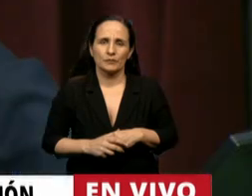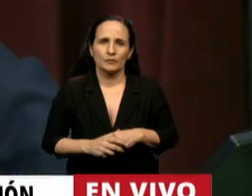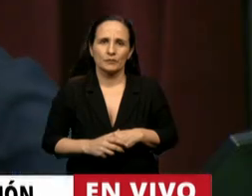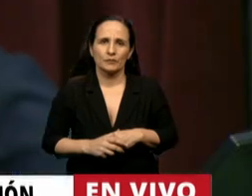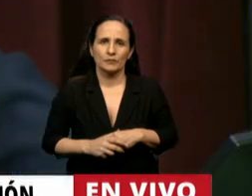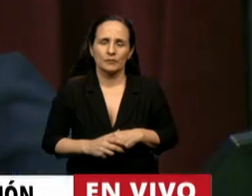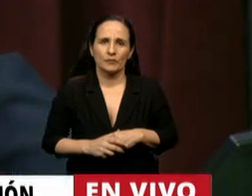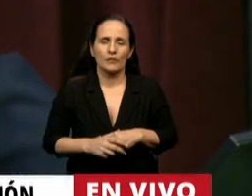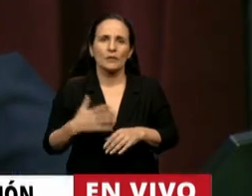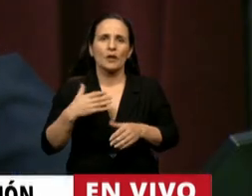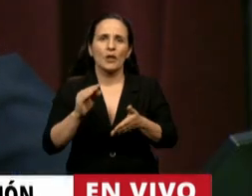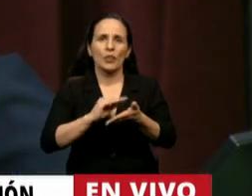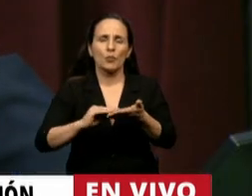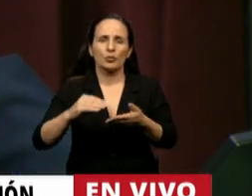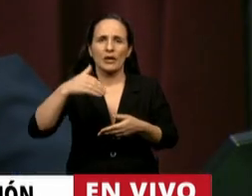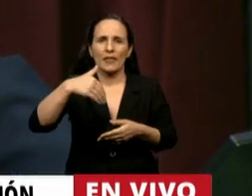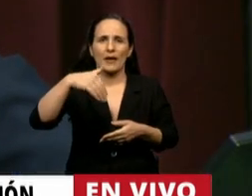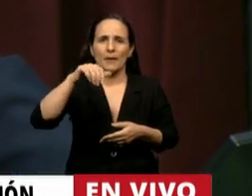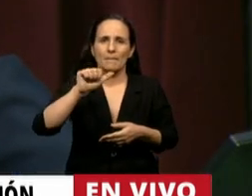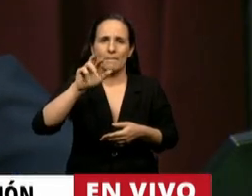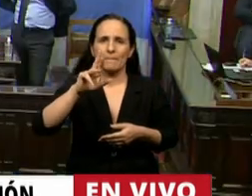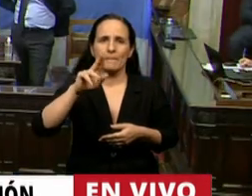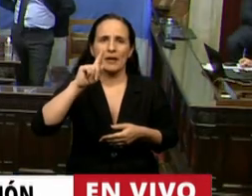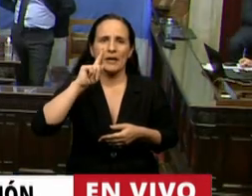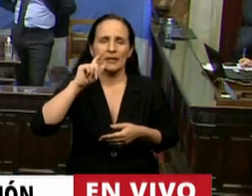subic diputada Mariana